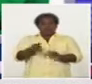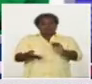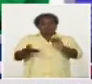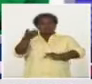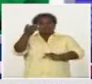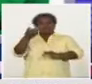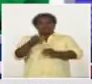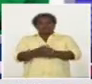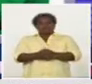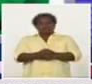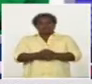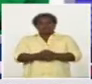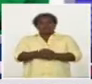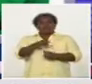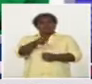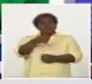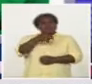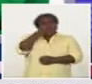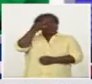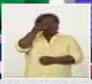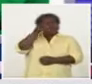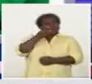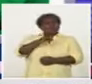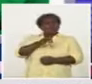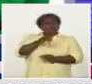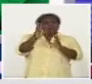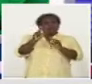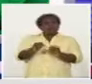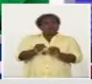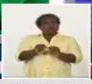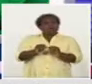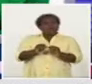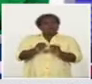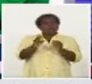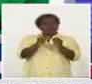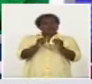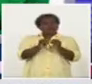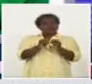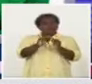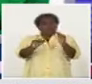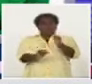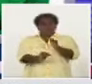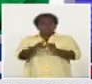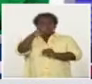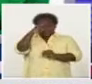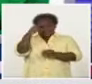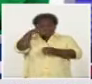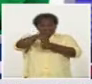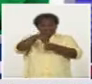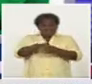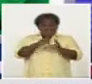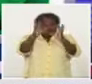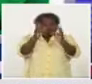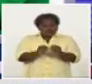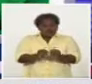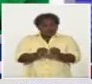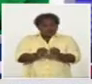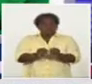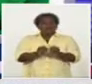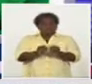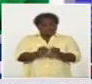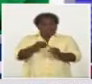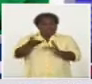Sí, porque dirán, no, pero es que acaba de decir que la cifra total disminuye. Sí, pero es que dentro de la cifra total, ayer teníamos una cifra muy